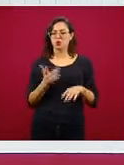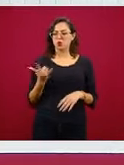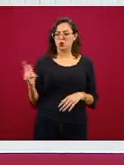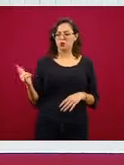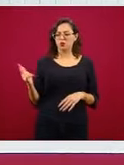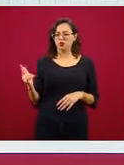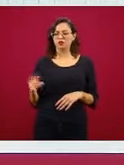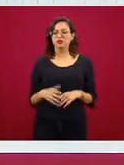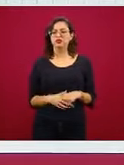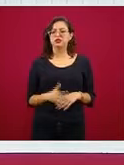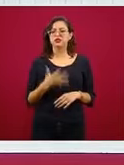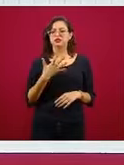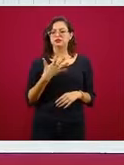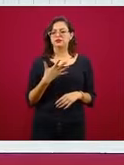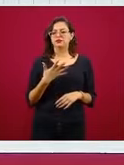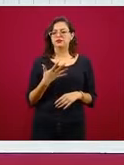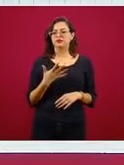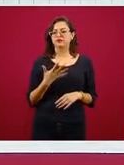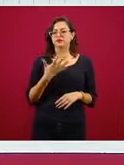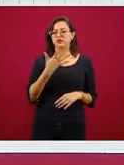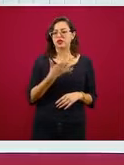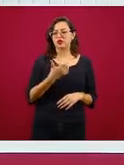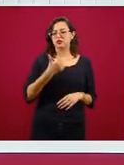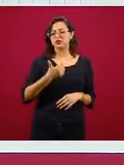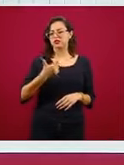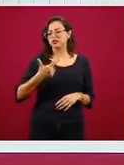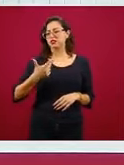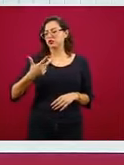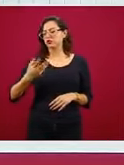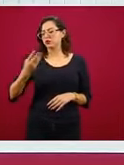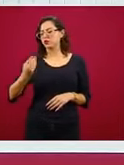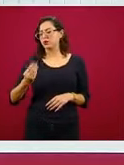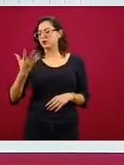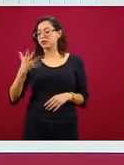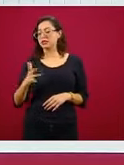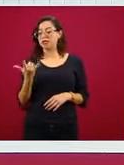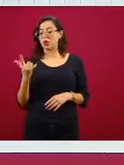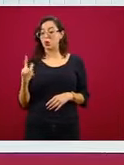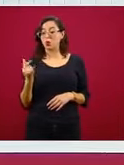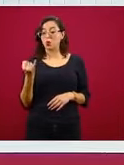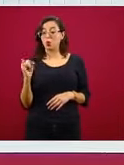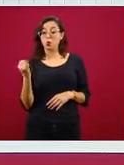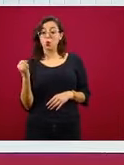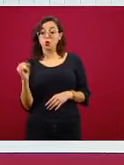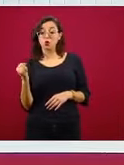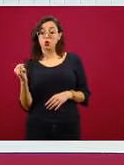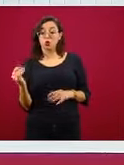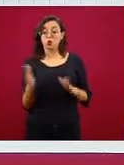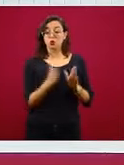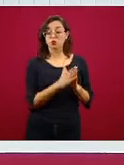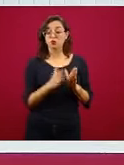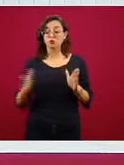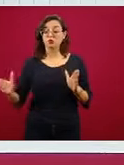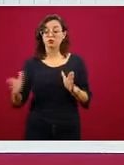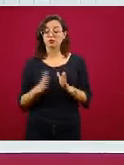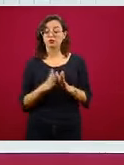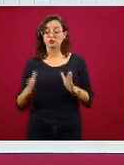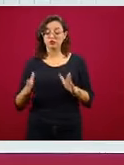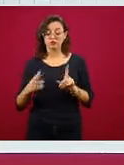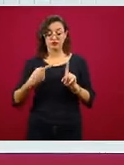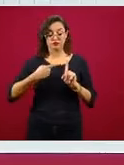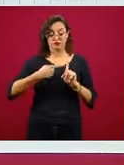perdón, 5, 6, 7, 8, 9, 10 de junio, durante todo este periodo había casi